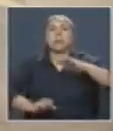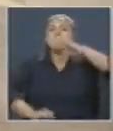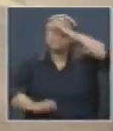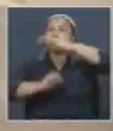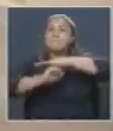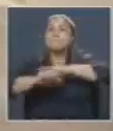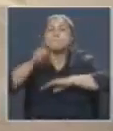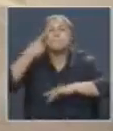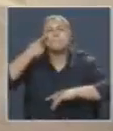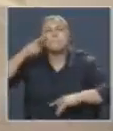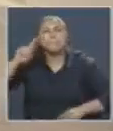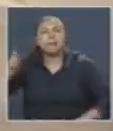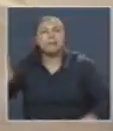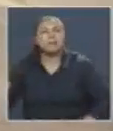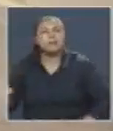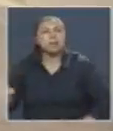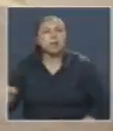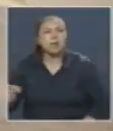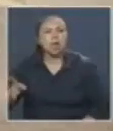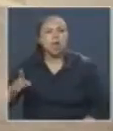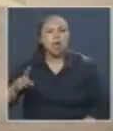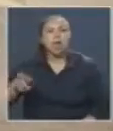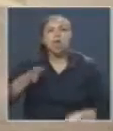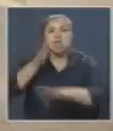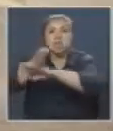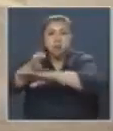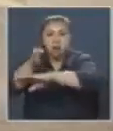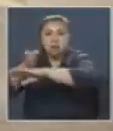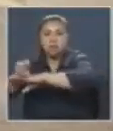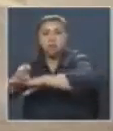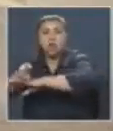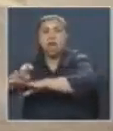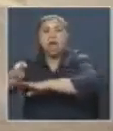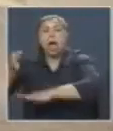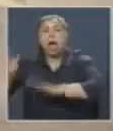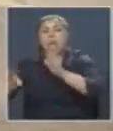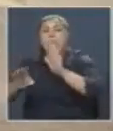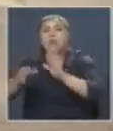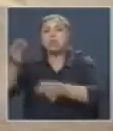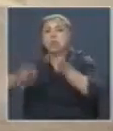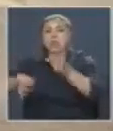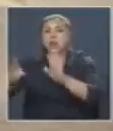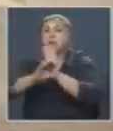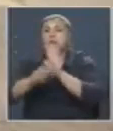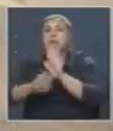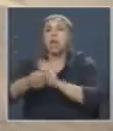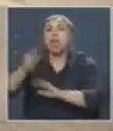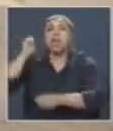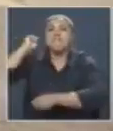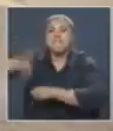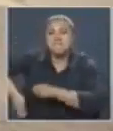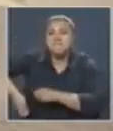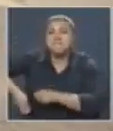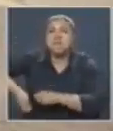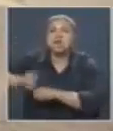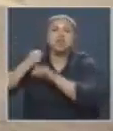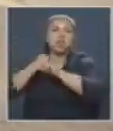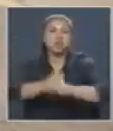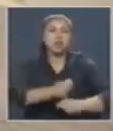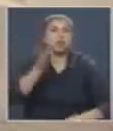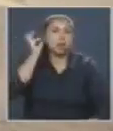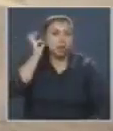lograr este desconocimiento y tocó las cuestas constitucional y que hace el tribunal constitucional falla en contra la trabajadora y no